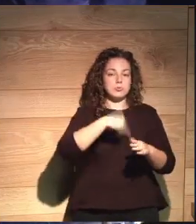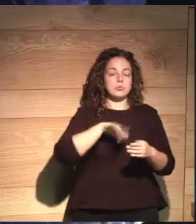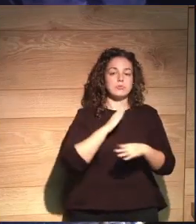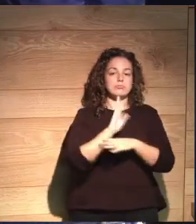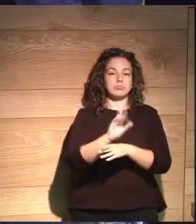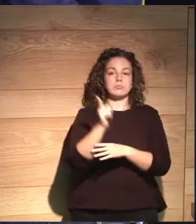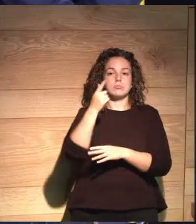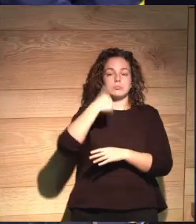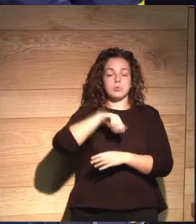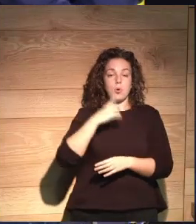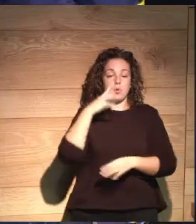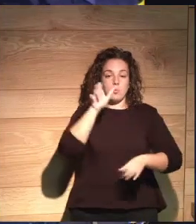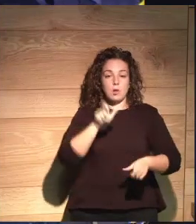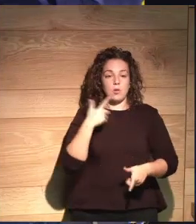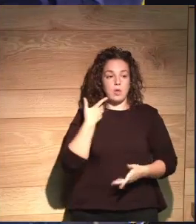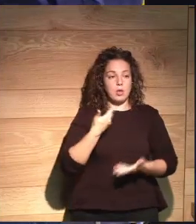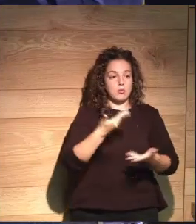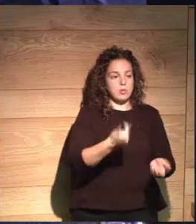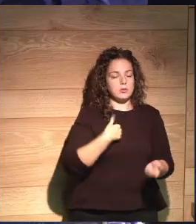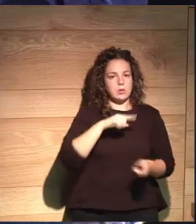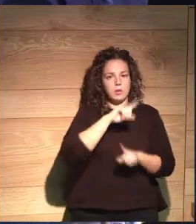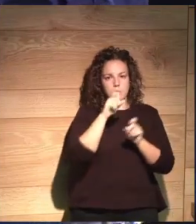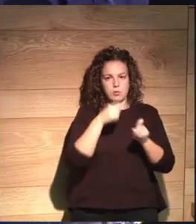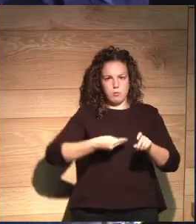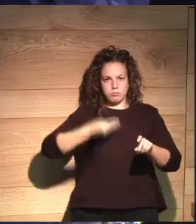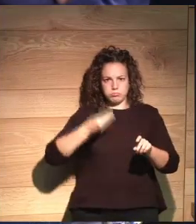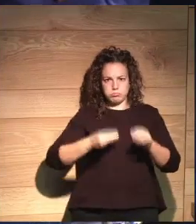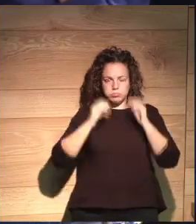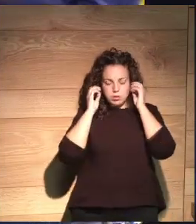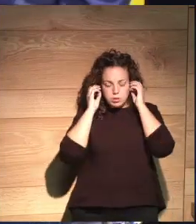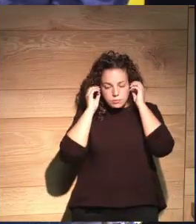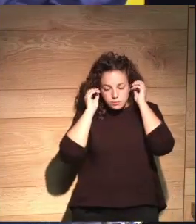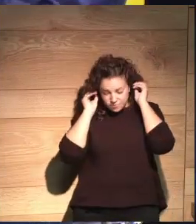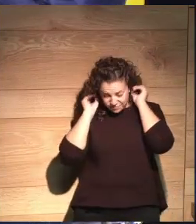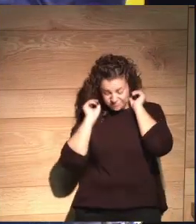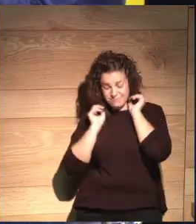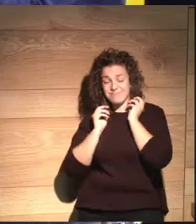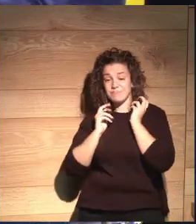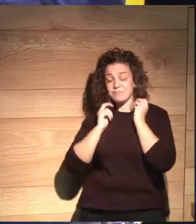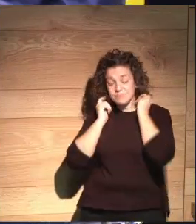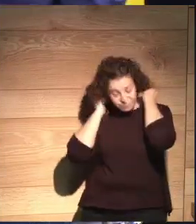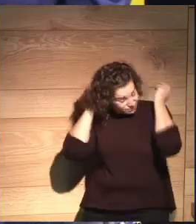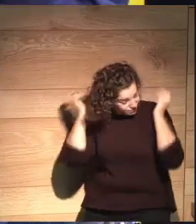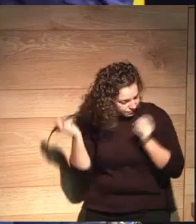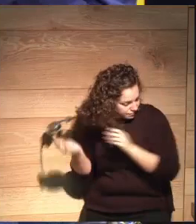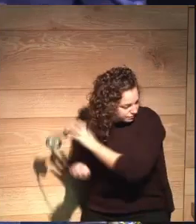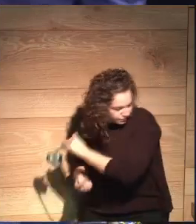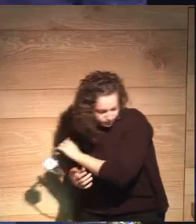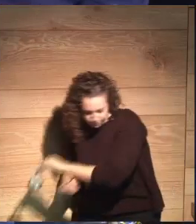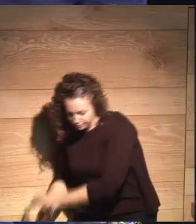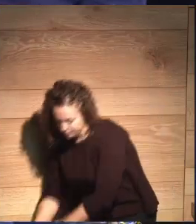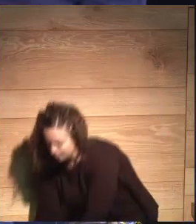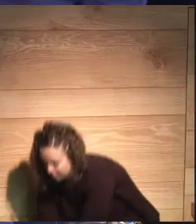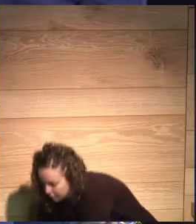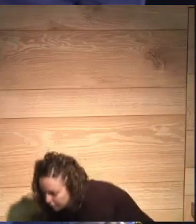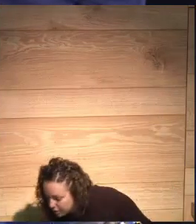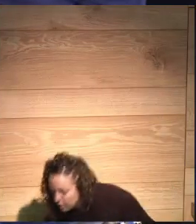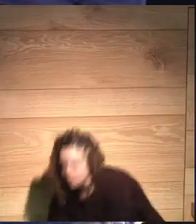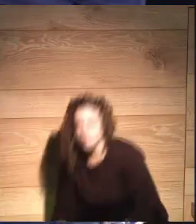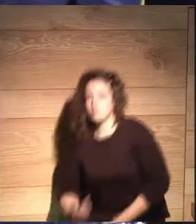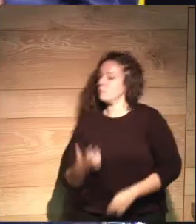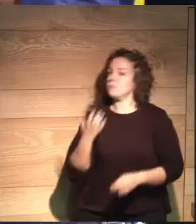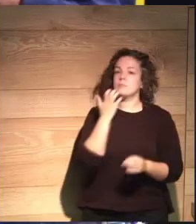contribuimos a esa pregunta muy buena y por ejemplo bueno a veces yo pensaba por ejemplo en el